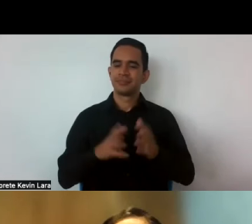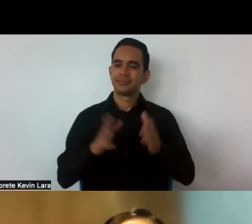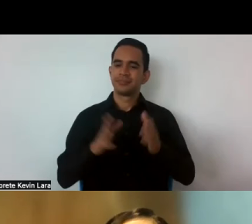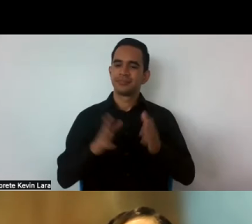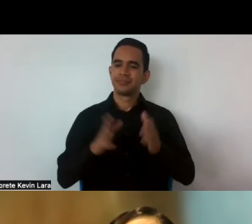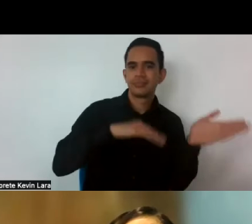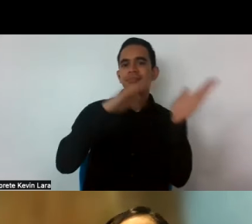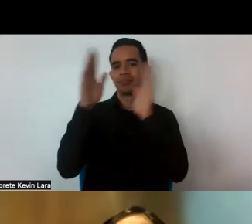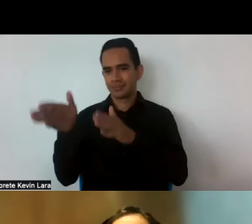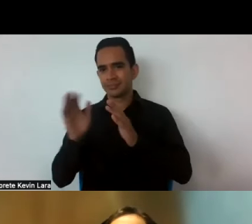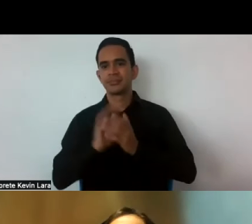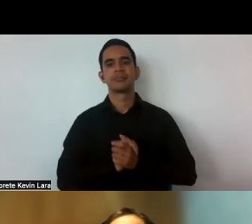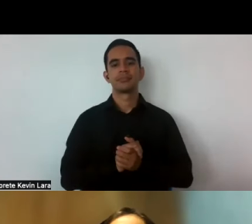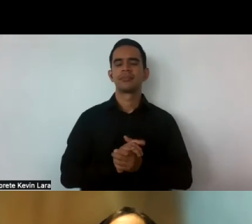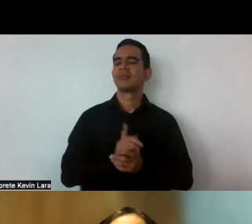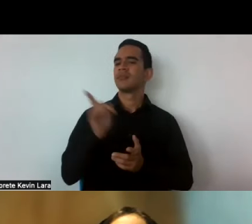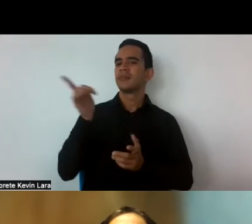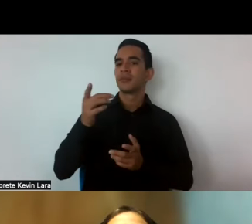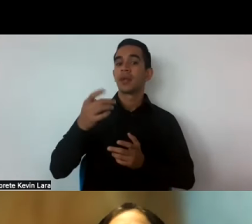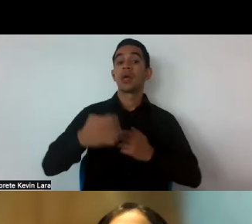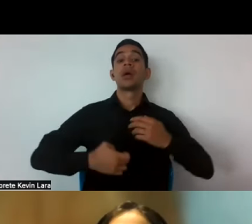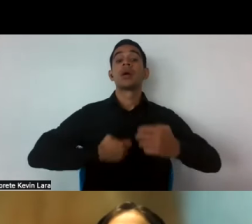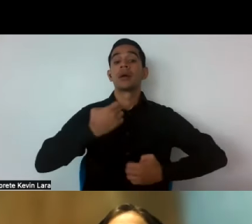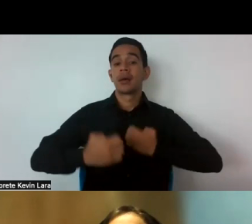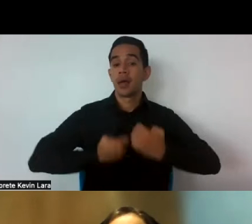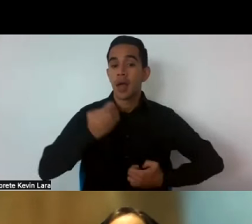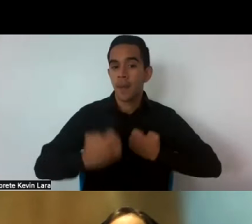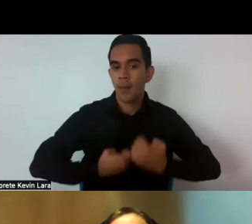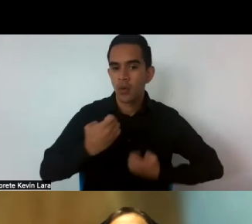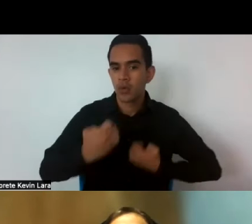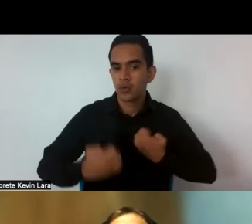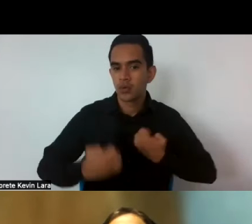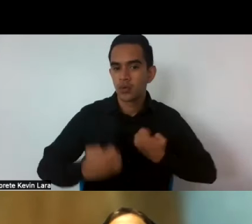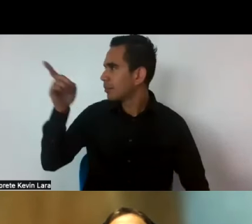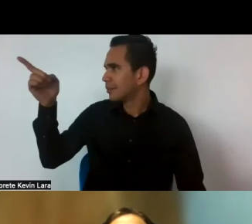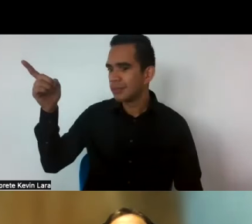¿Qué emoción les transmite esta imagen?